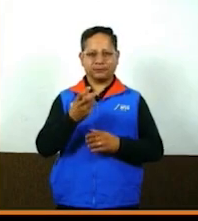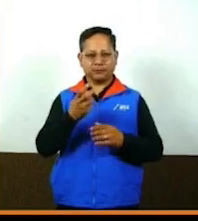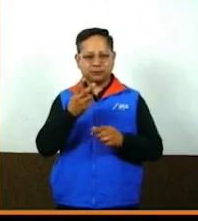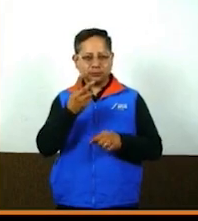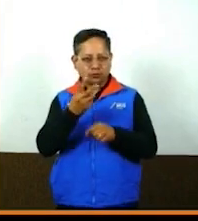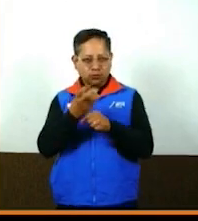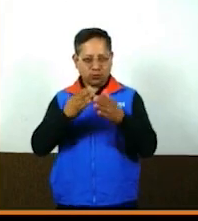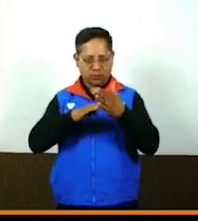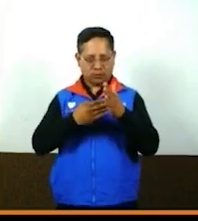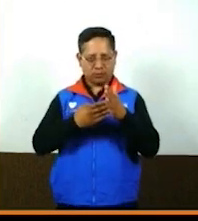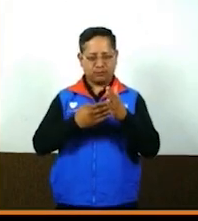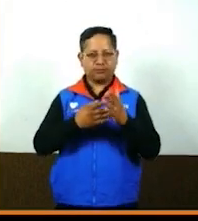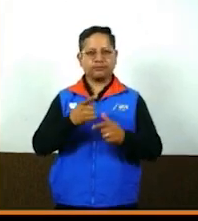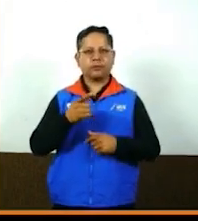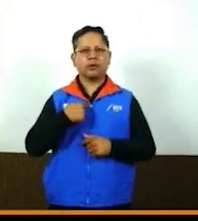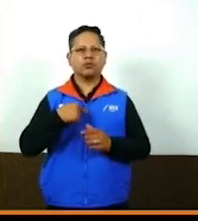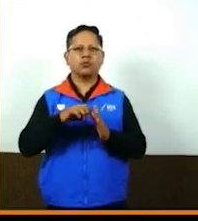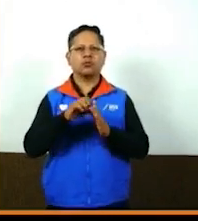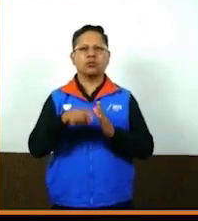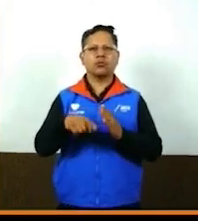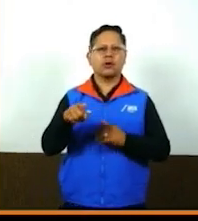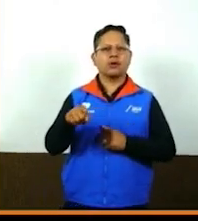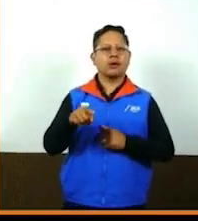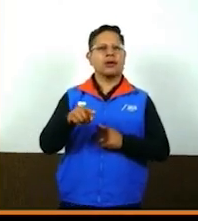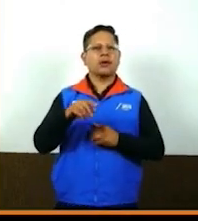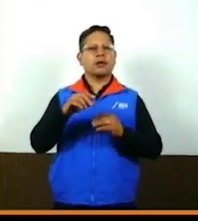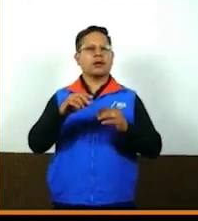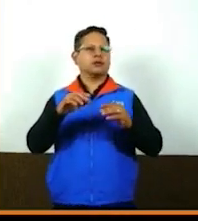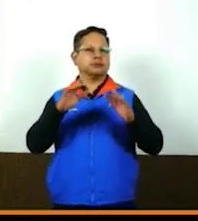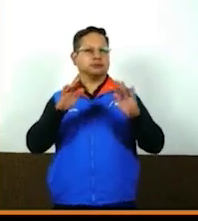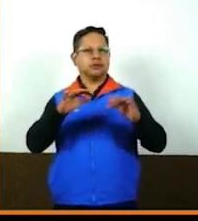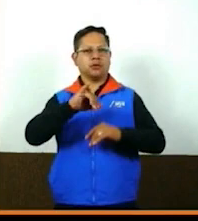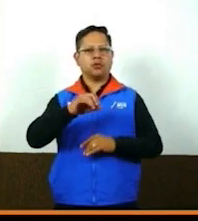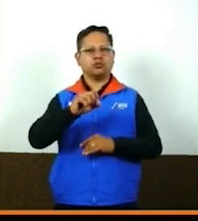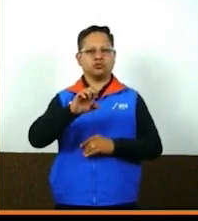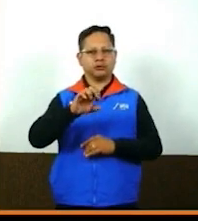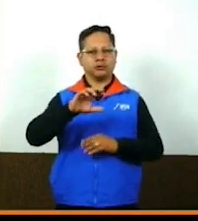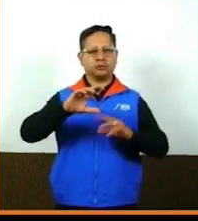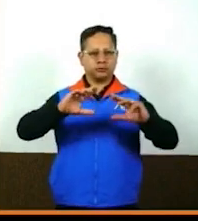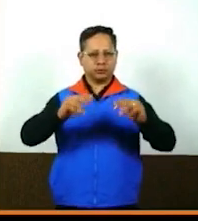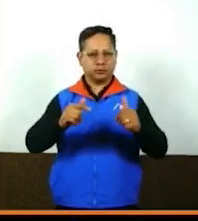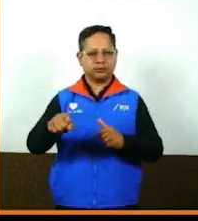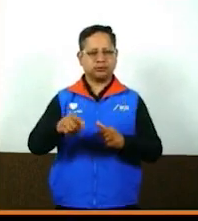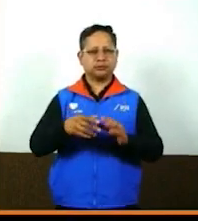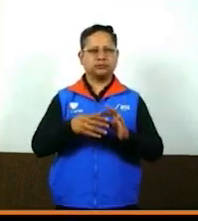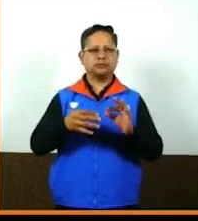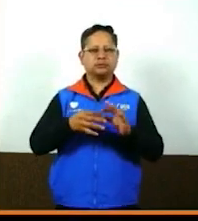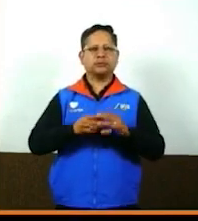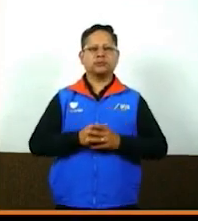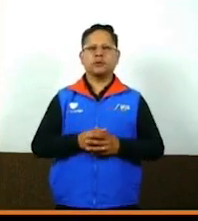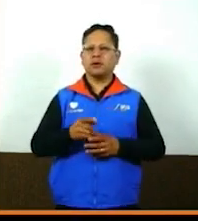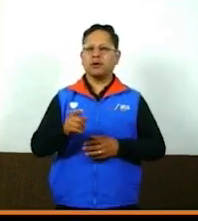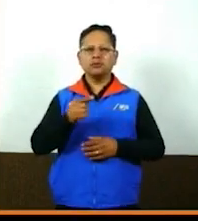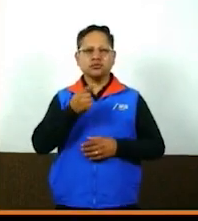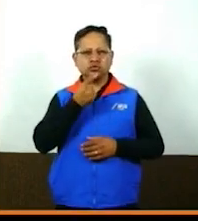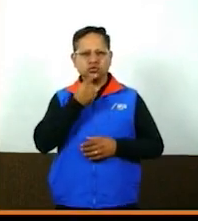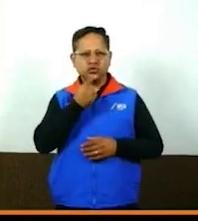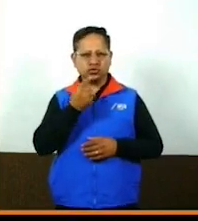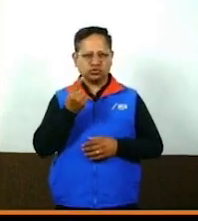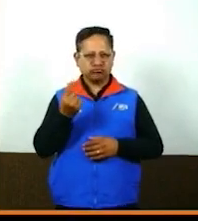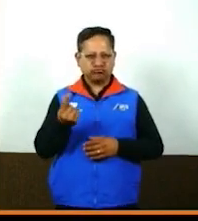que en la sociedad de San José Chiapa hay dos temas muy importantes. Hay niños que